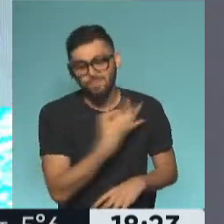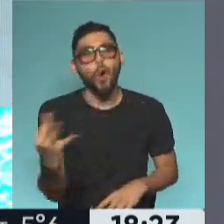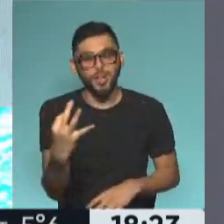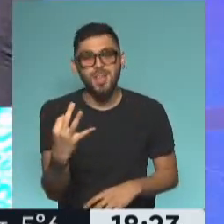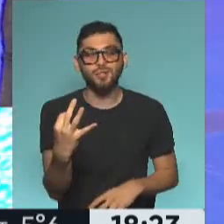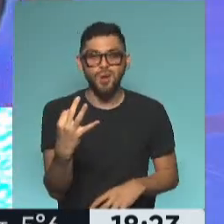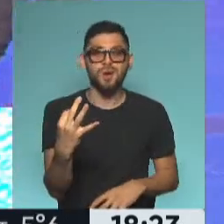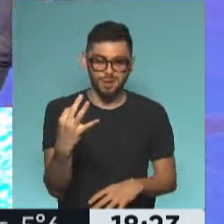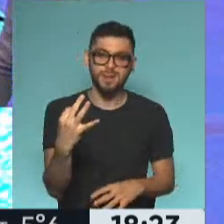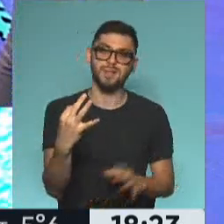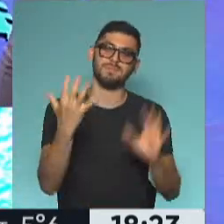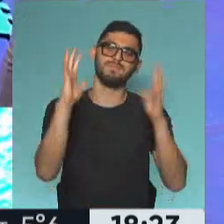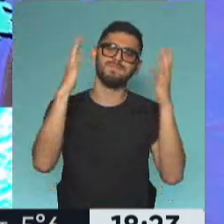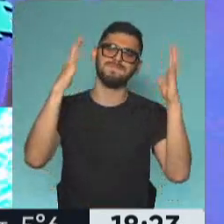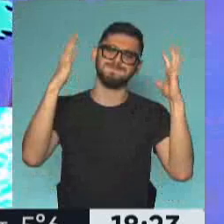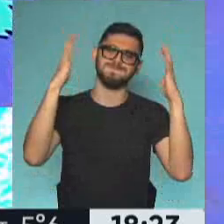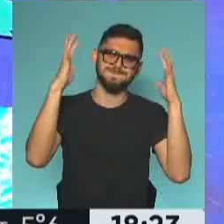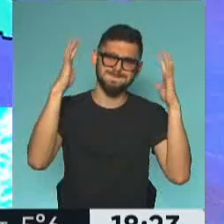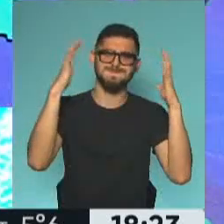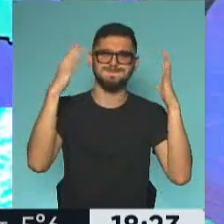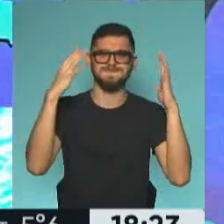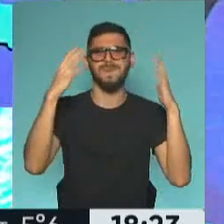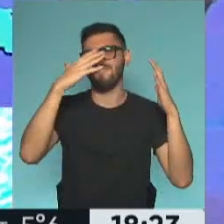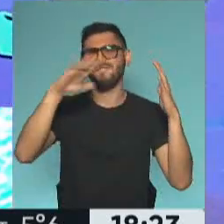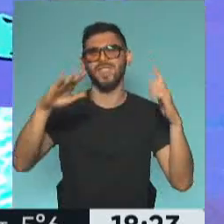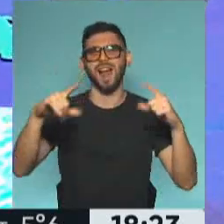¡Correcta! ¡Fuerte el aplauso!